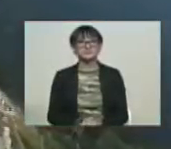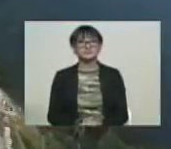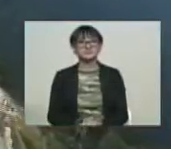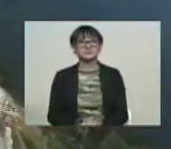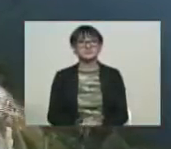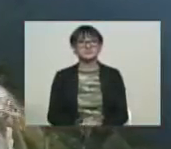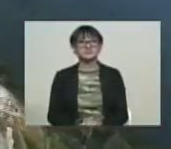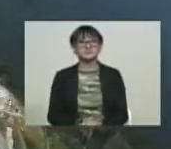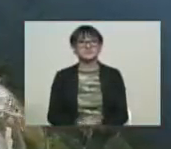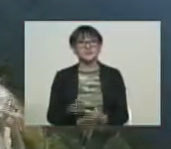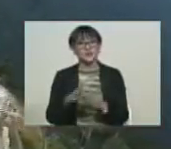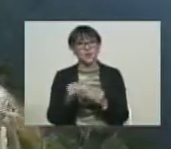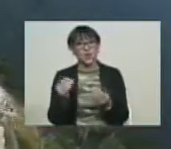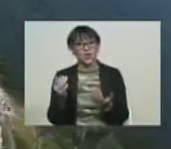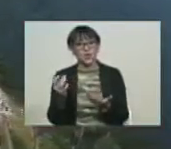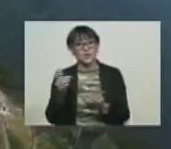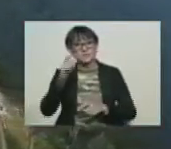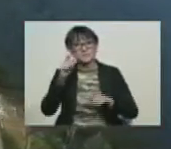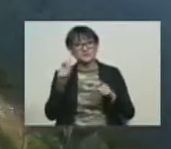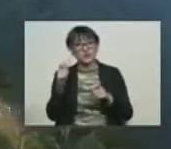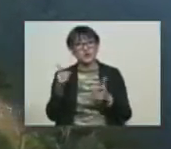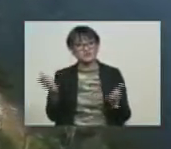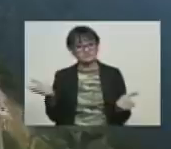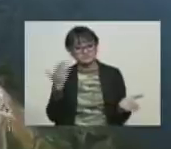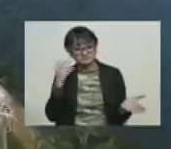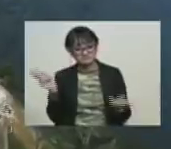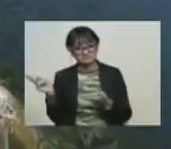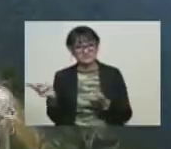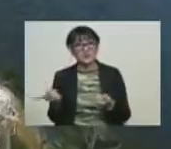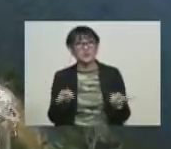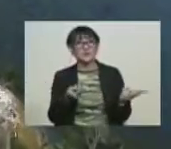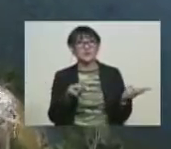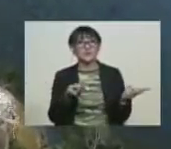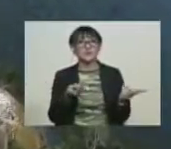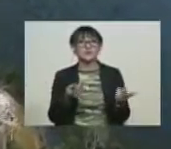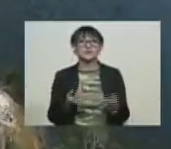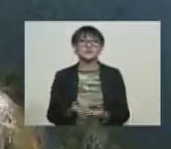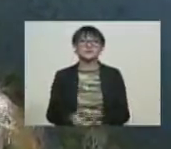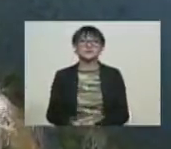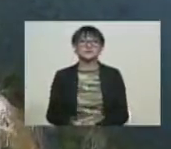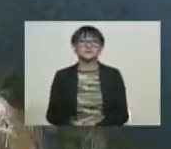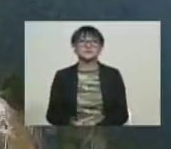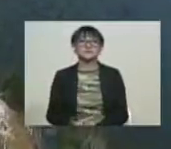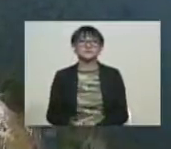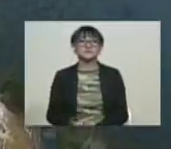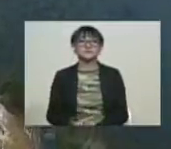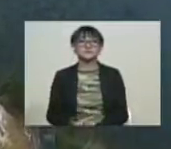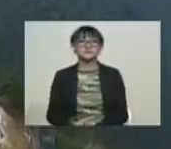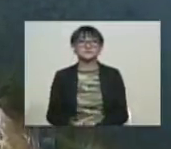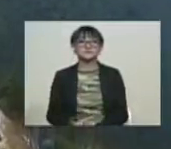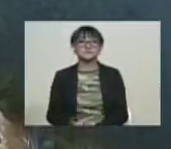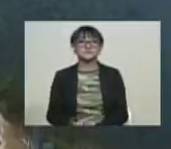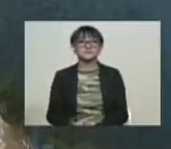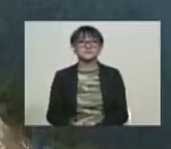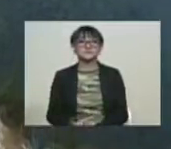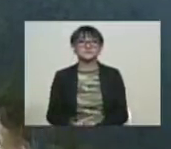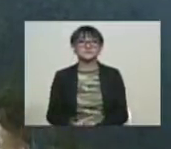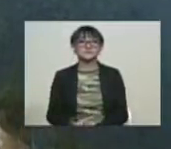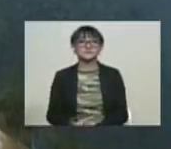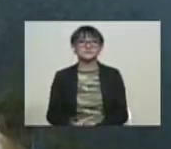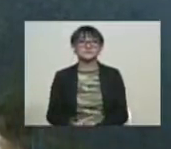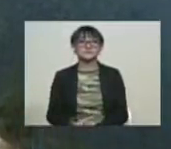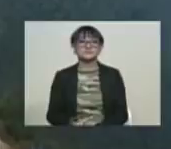Gregory, Jorge, Cilia, adelante. Ahora nos dirigimos a el set